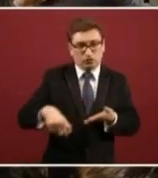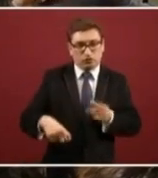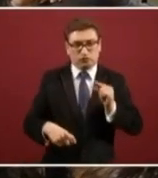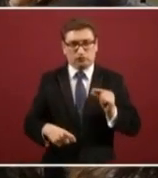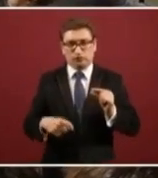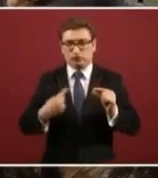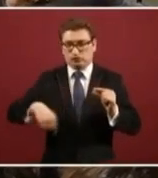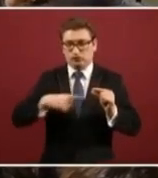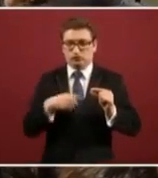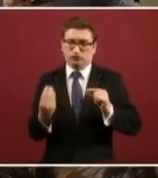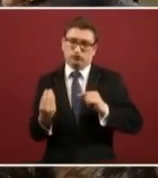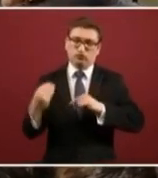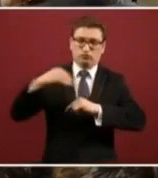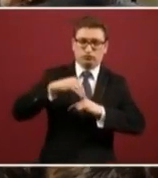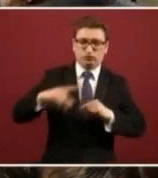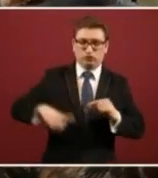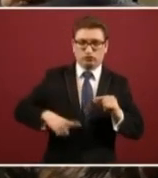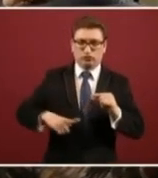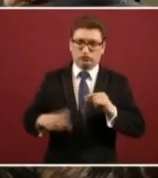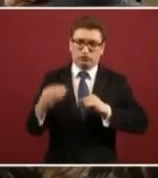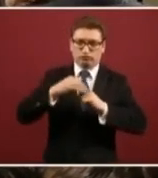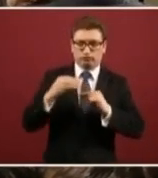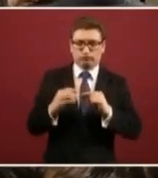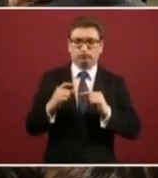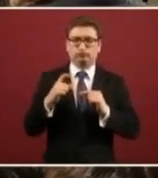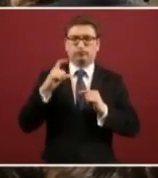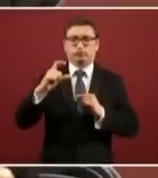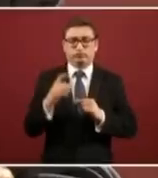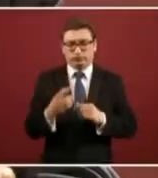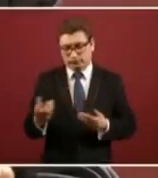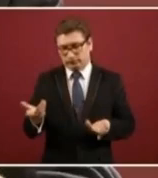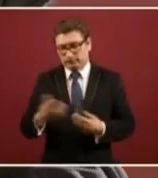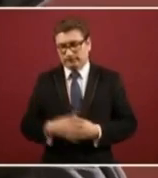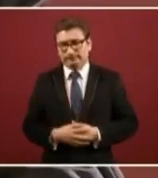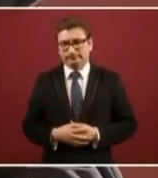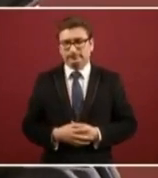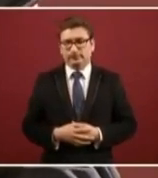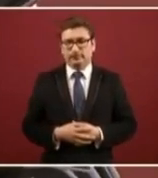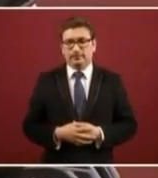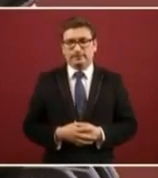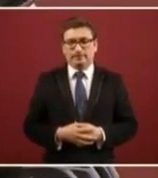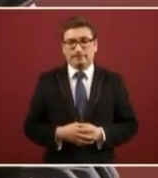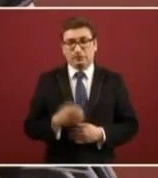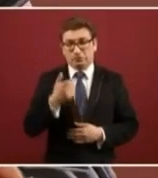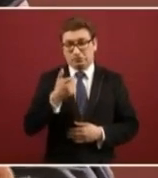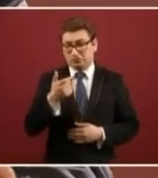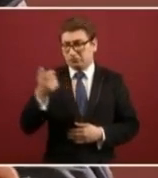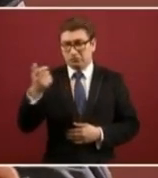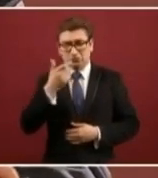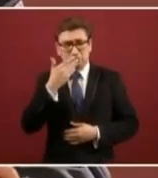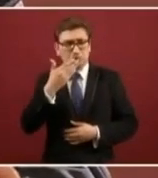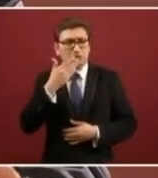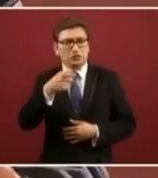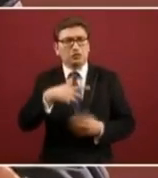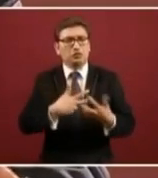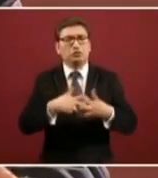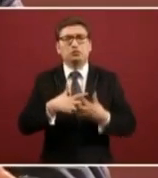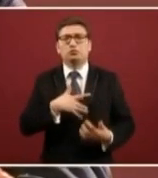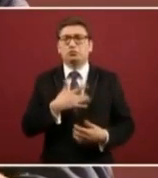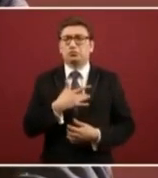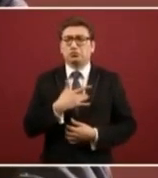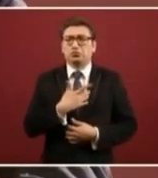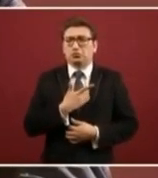nos decían los señores de la industria que el precio ha resultado extraordinariamente